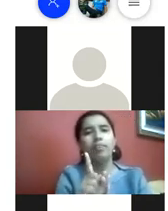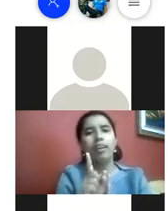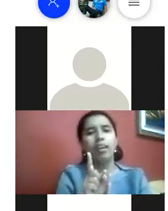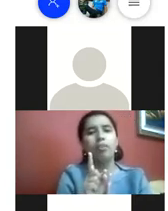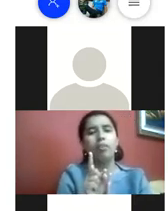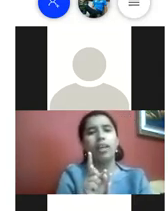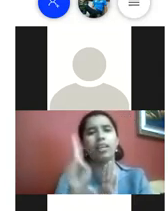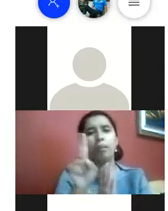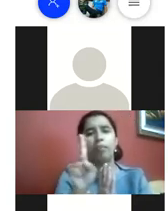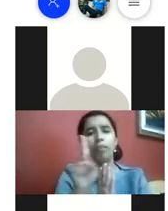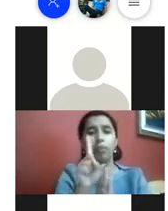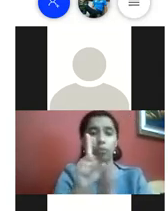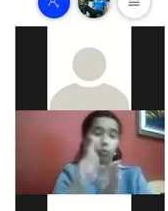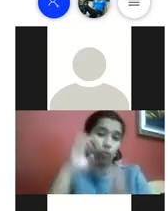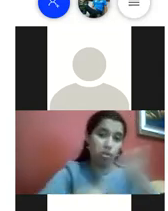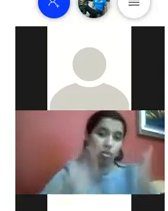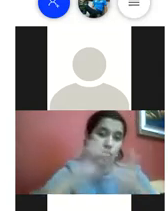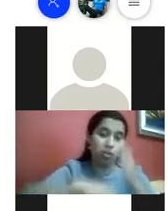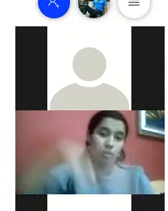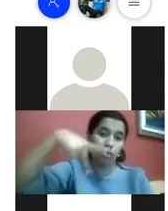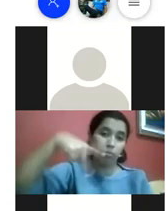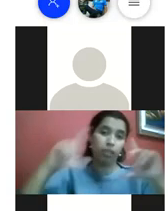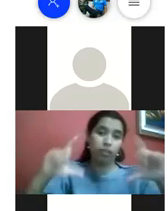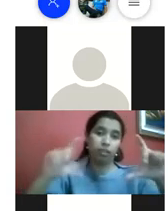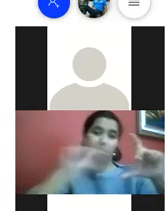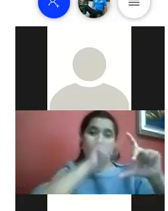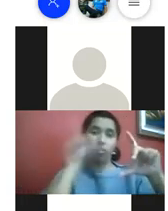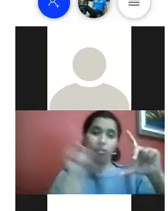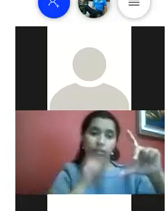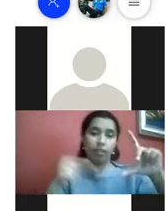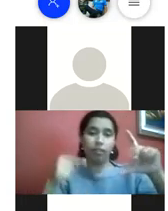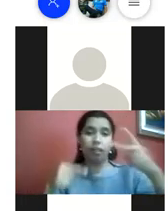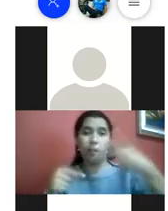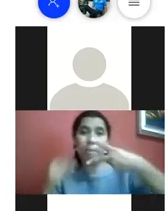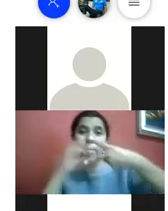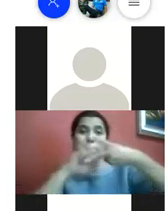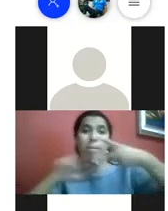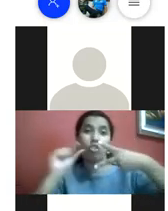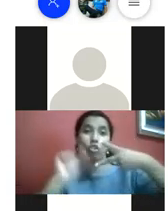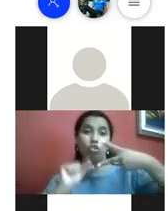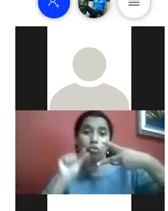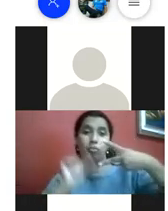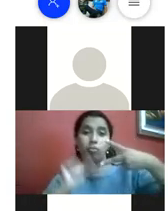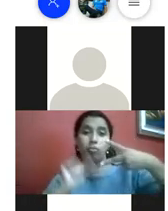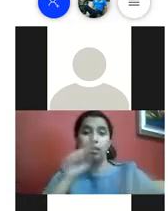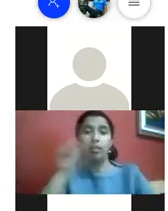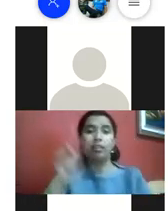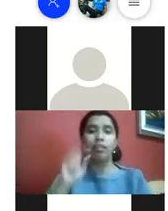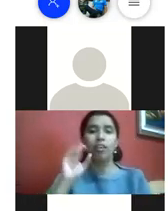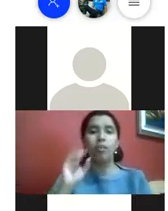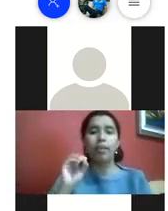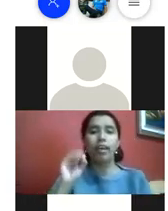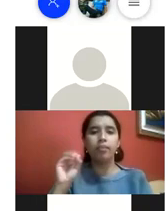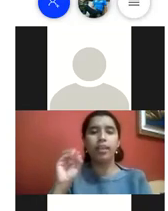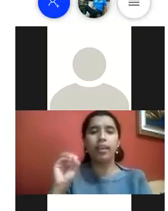Fíjense que cuando usted ya lo plantea así, entonces el valor que usted tenga aquí abajo es el que tiene que aparecer